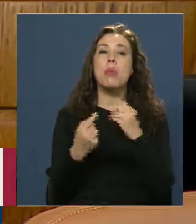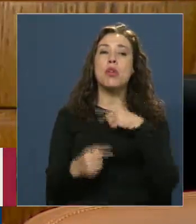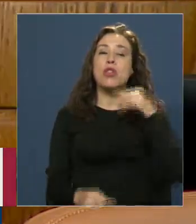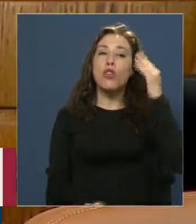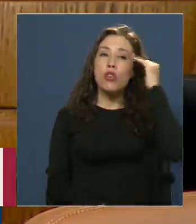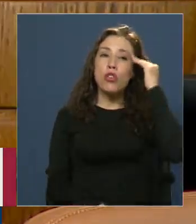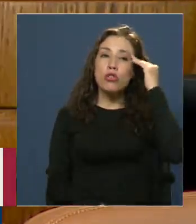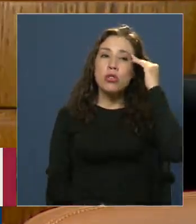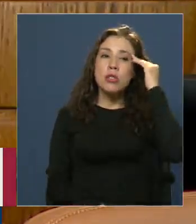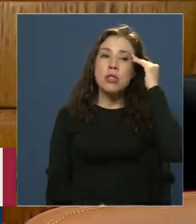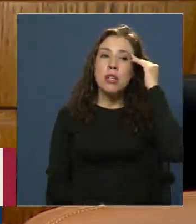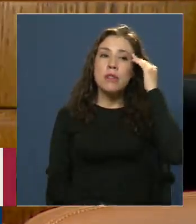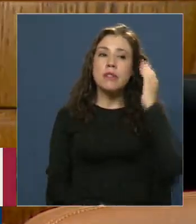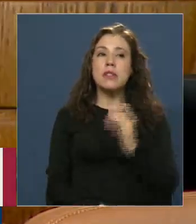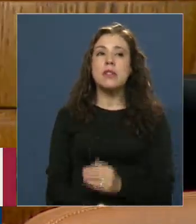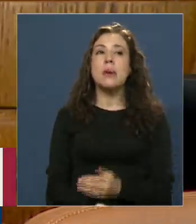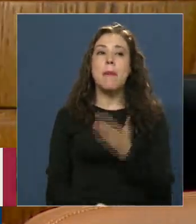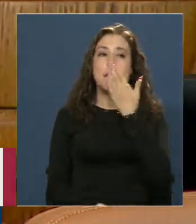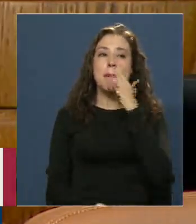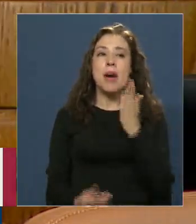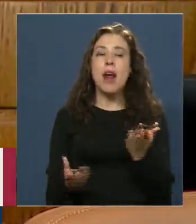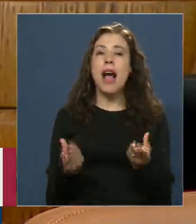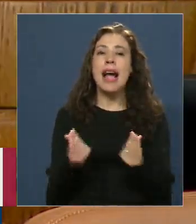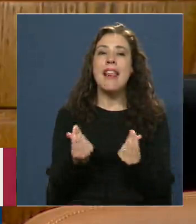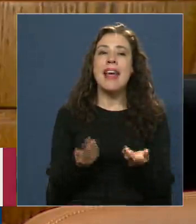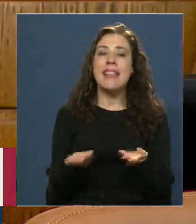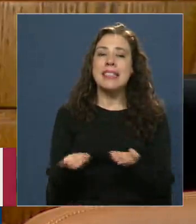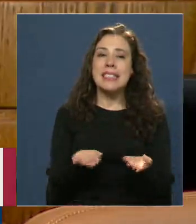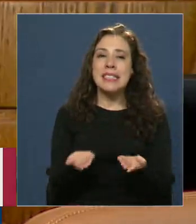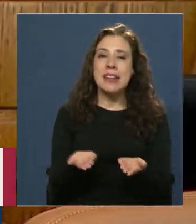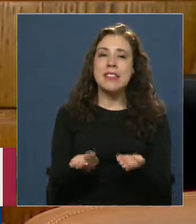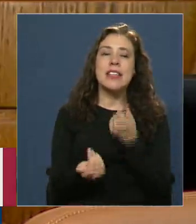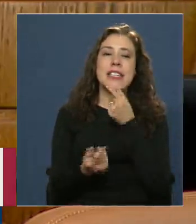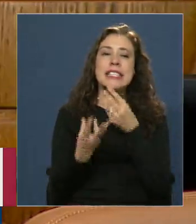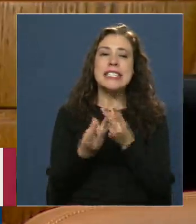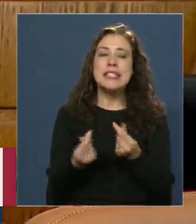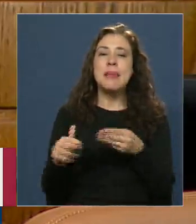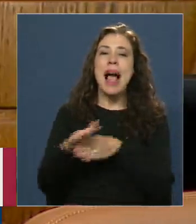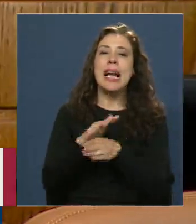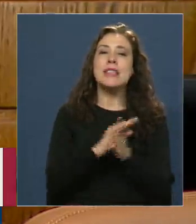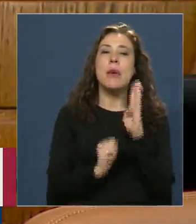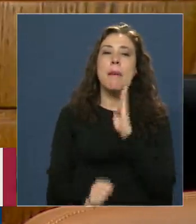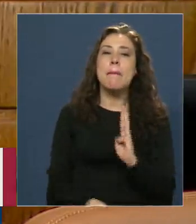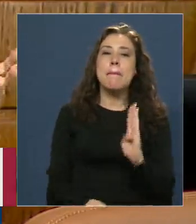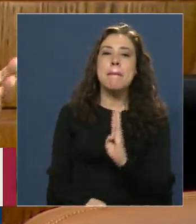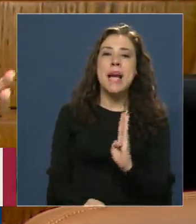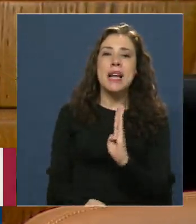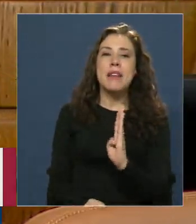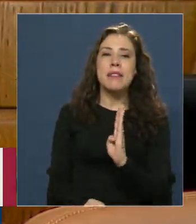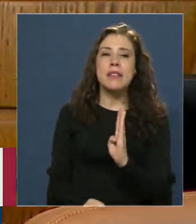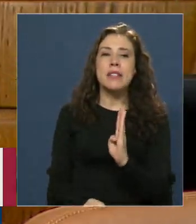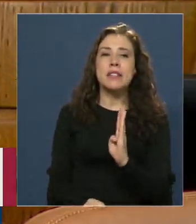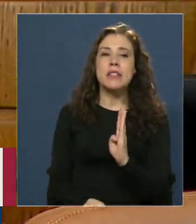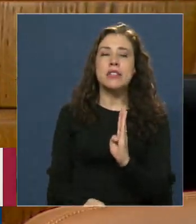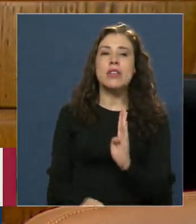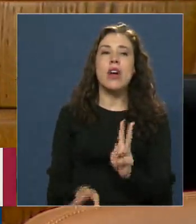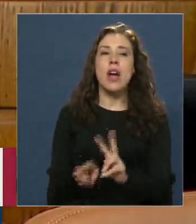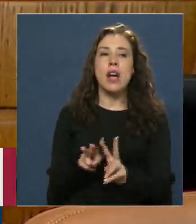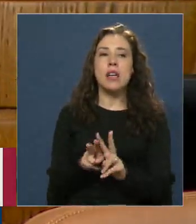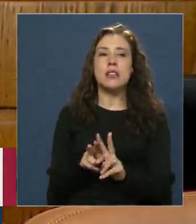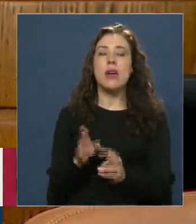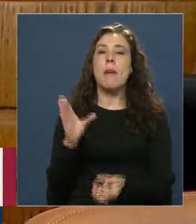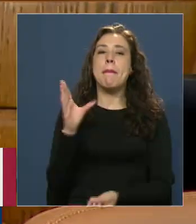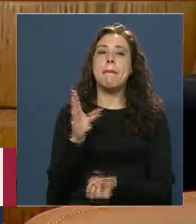sabe. Y finalmente, mejorar la calidad de servicio, simplificando el acceso a estos beneficios a través de instalación de